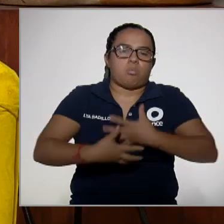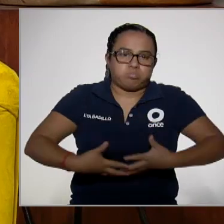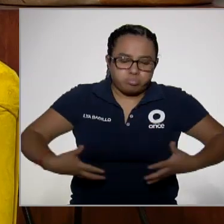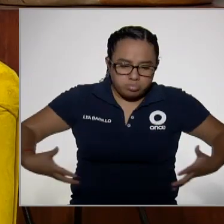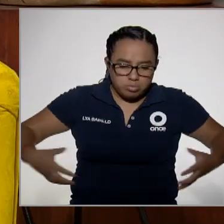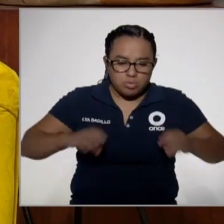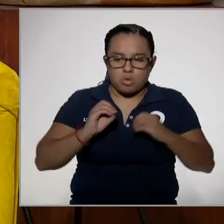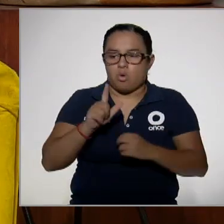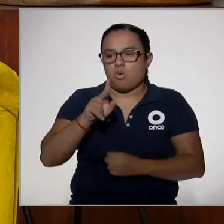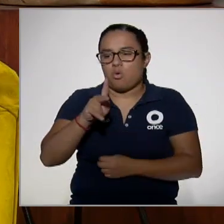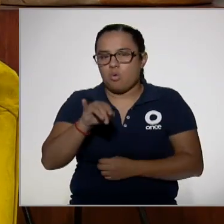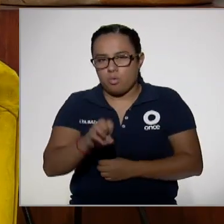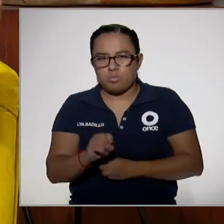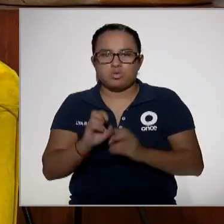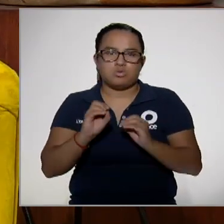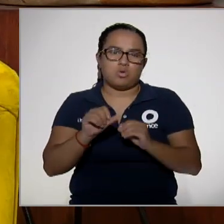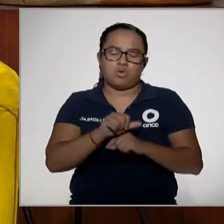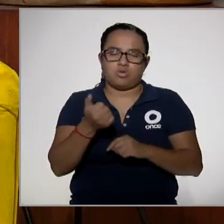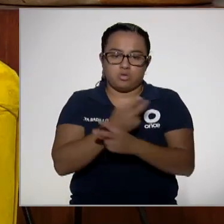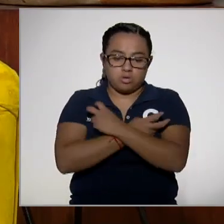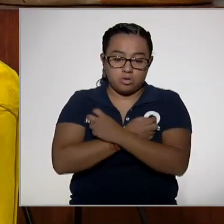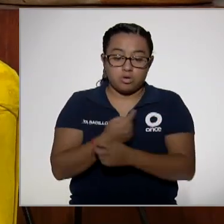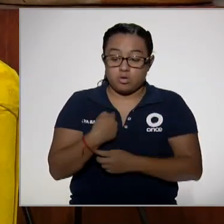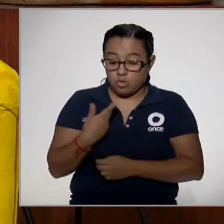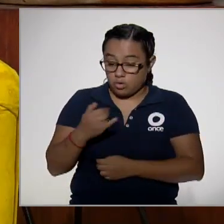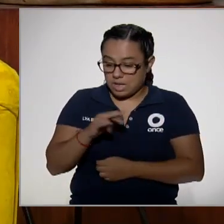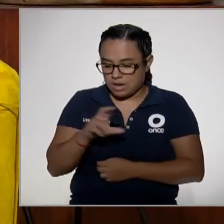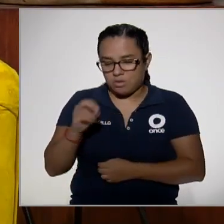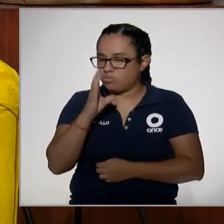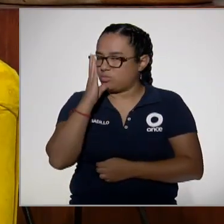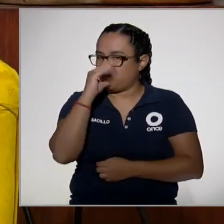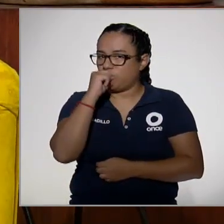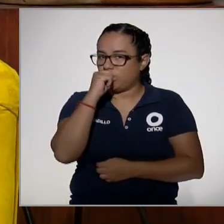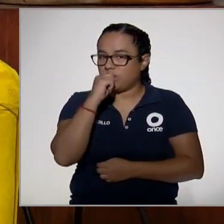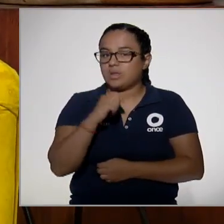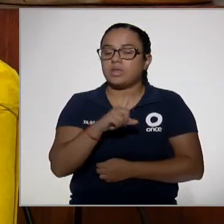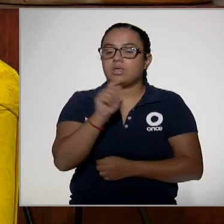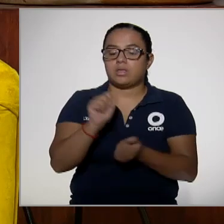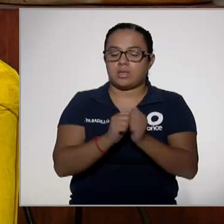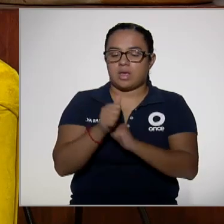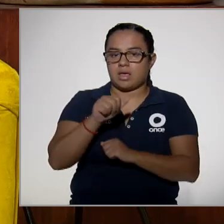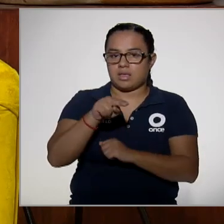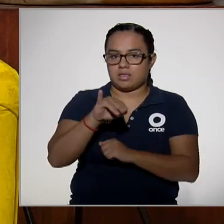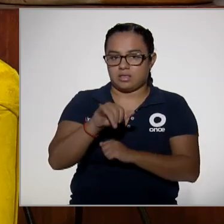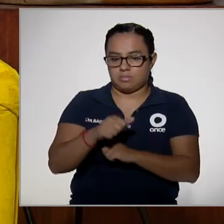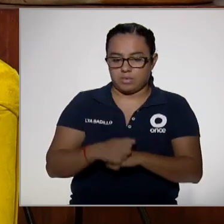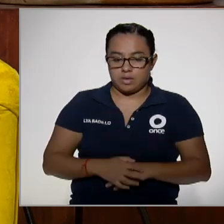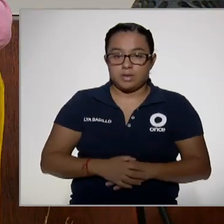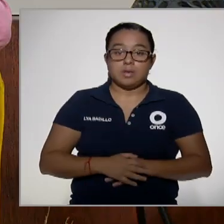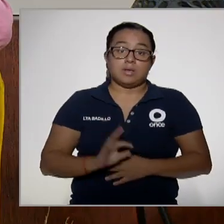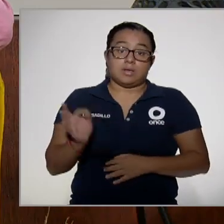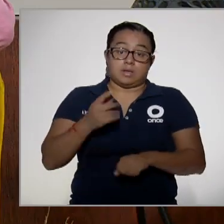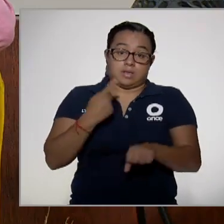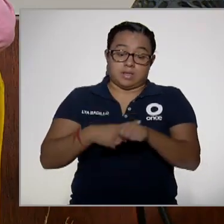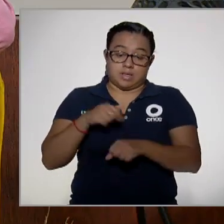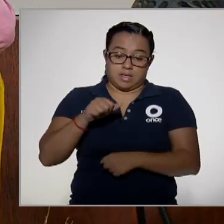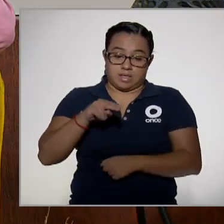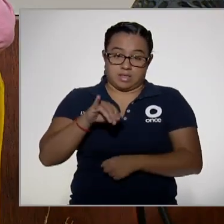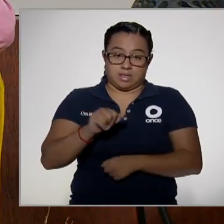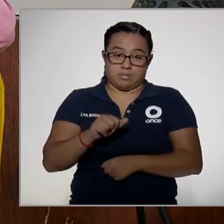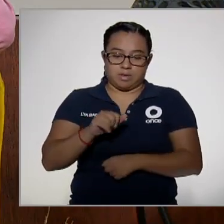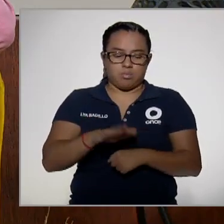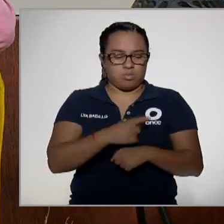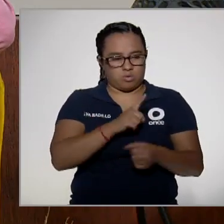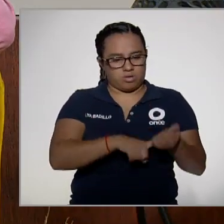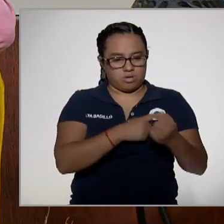como el lupus o como otro padecimiento no puedo utilizar el hierro y puedo manifestar lo con anemia ok posición entra en la arenga de enfermedad crónica y uno de